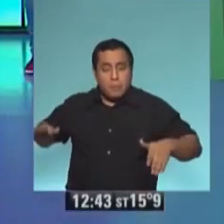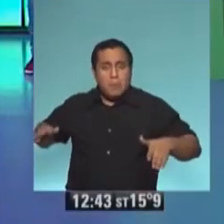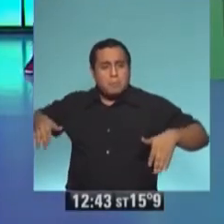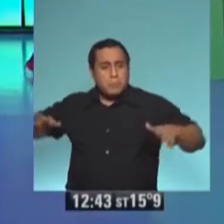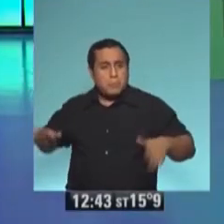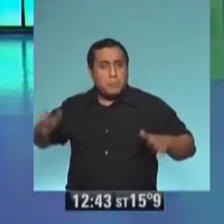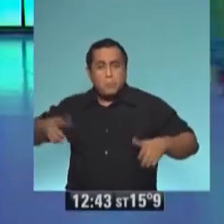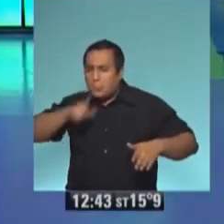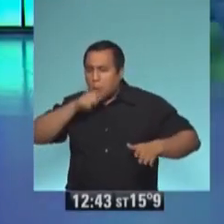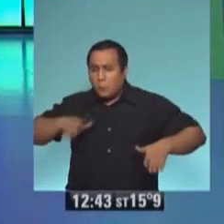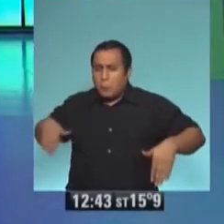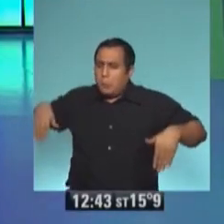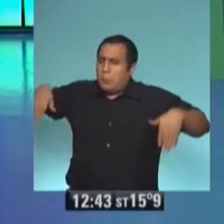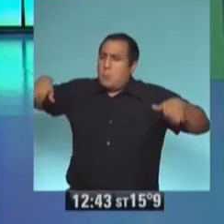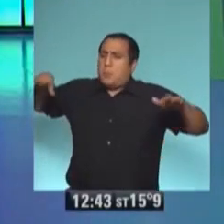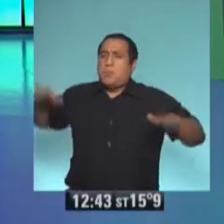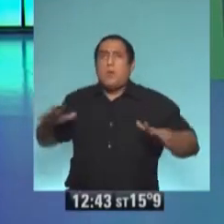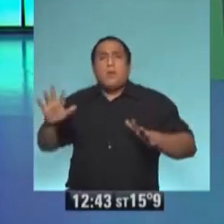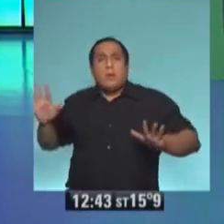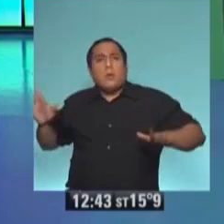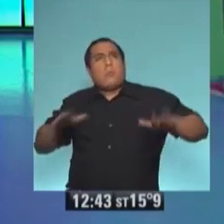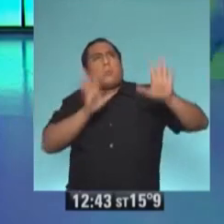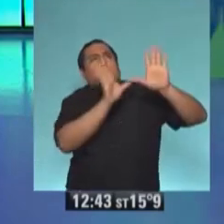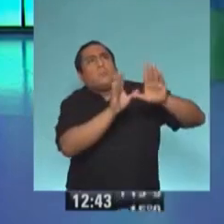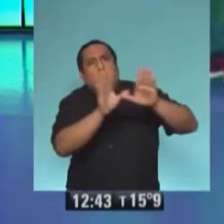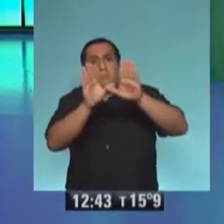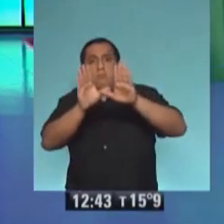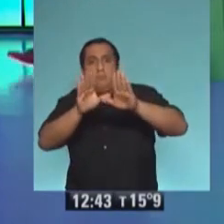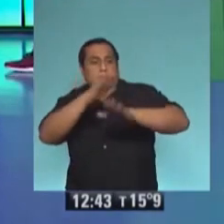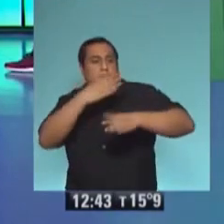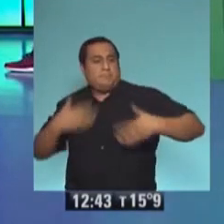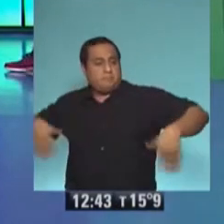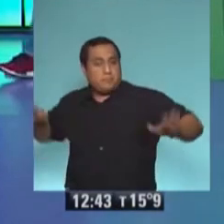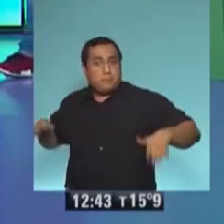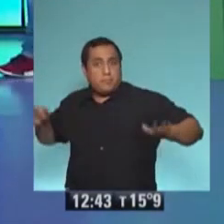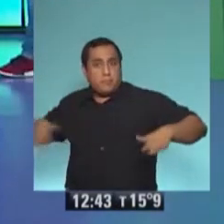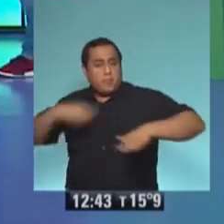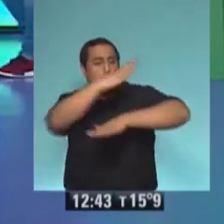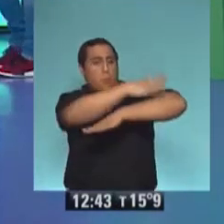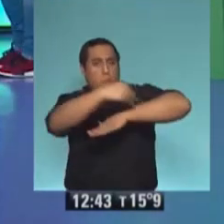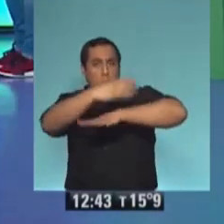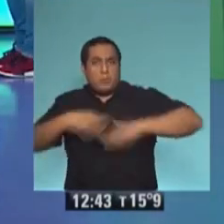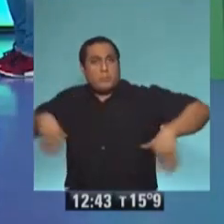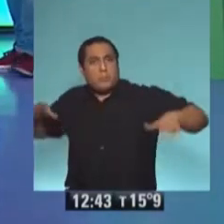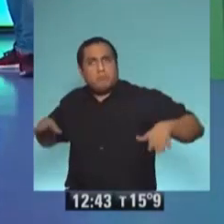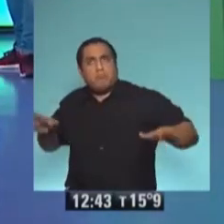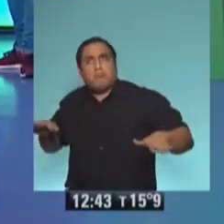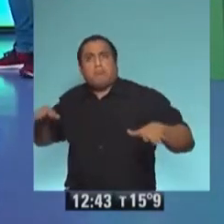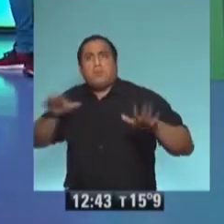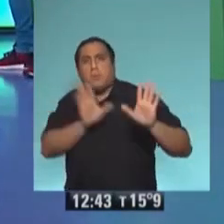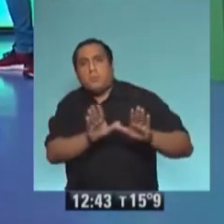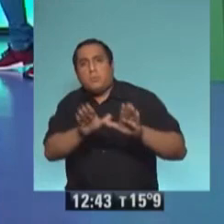las aves desplazarse en el aire, sí, ¿sí? Son las alas y sus plumas. Y también todo el conjunto que